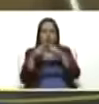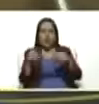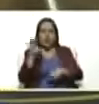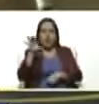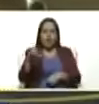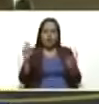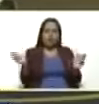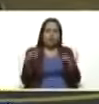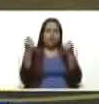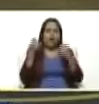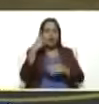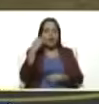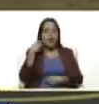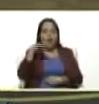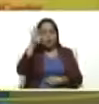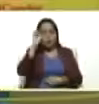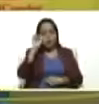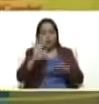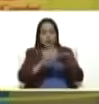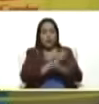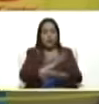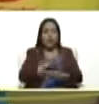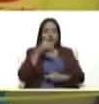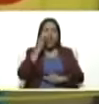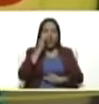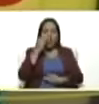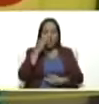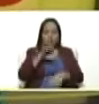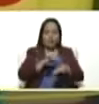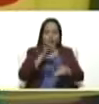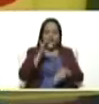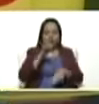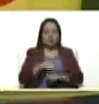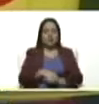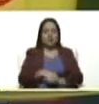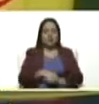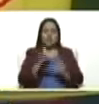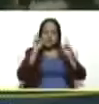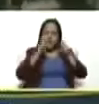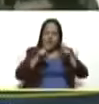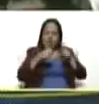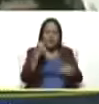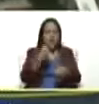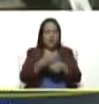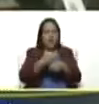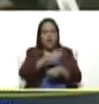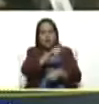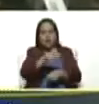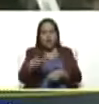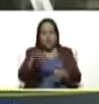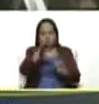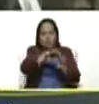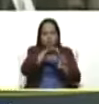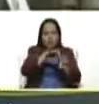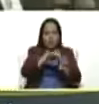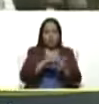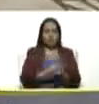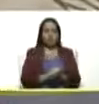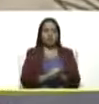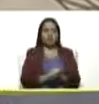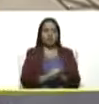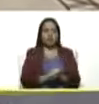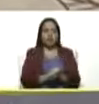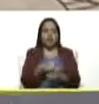la experiencia del café de especialidad, a enseñar, a trabajar con nuestros caficultores y caficultoras y a